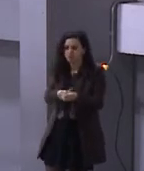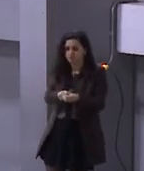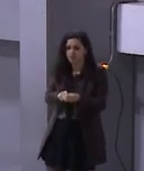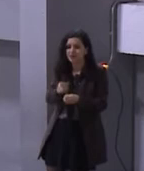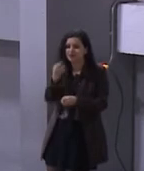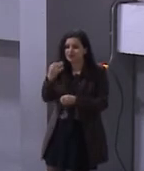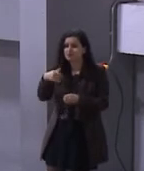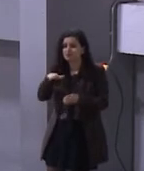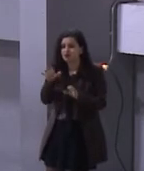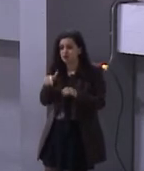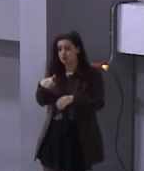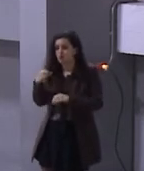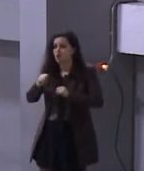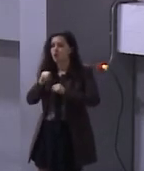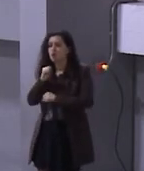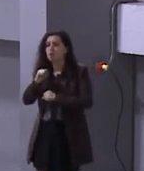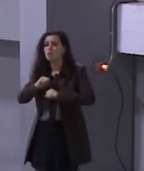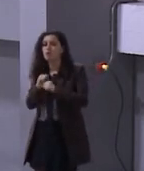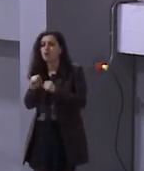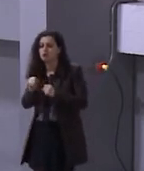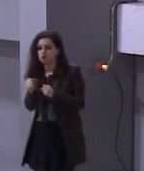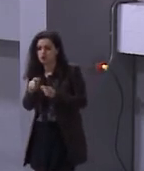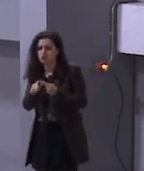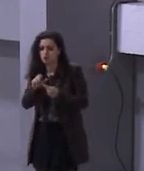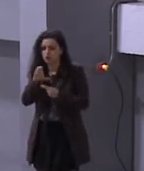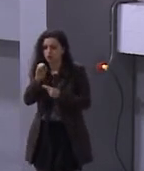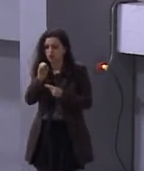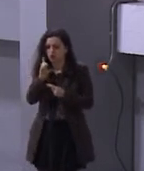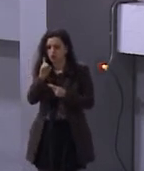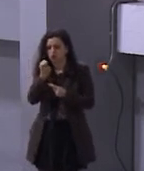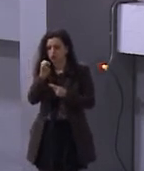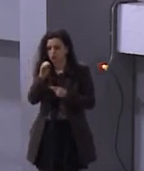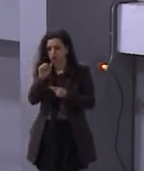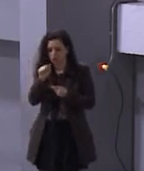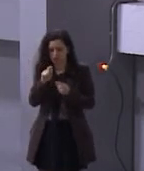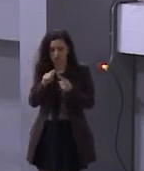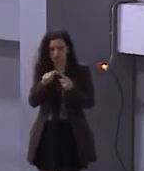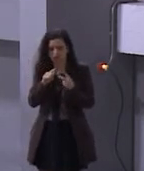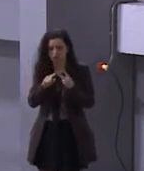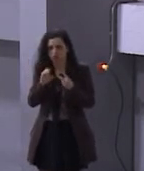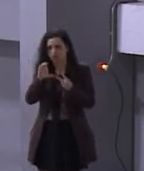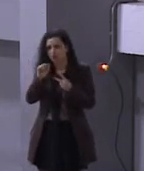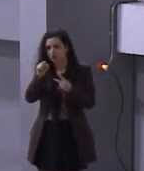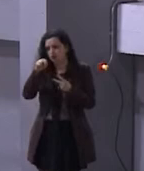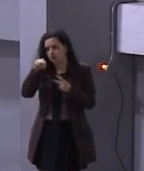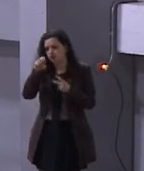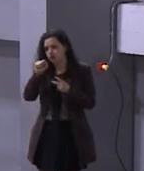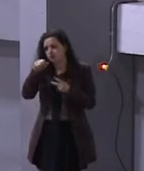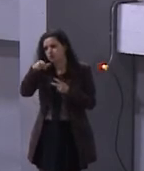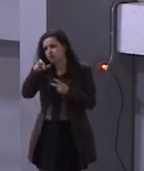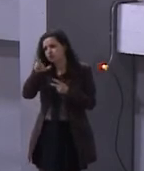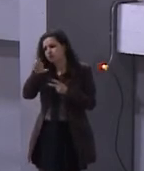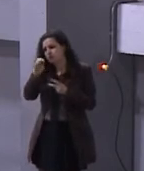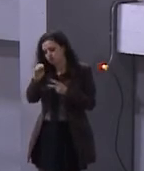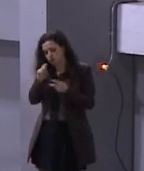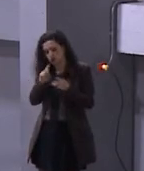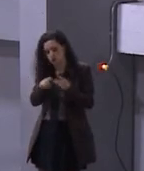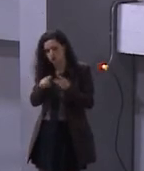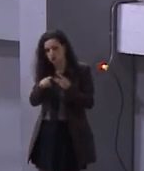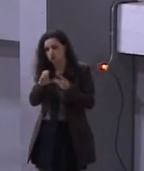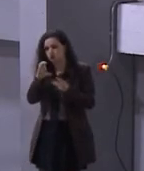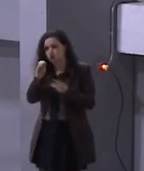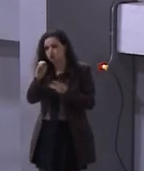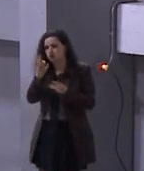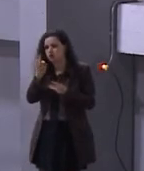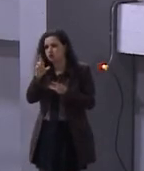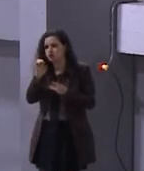más grandes que están en Bogotá, hablamos de Codema, hablamos de Canapro, hacemos mención a Cotradecún,